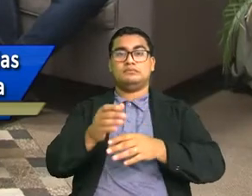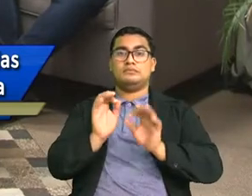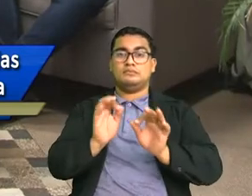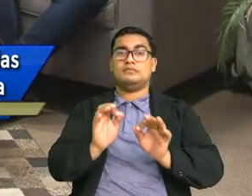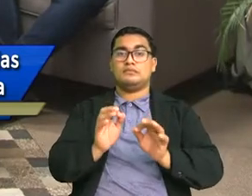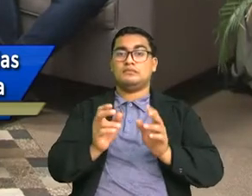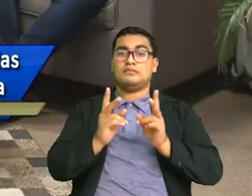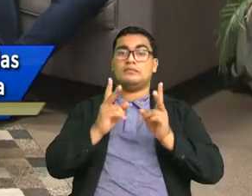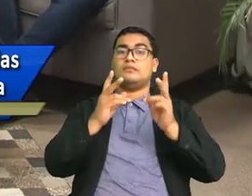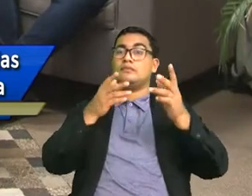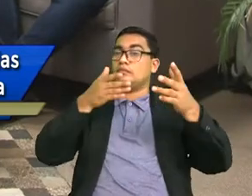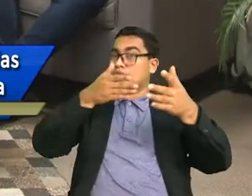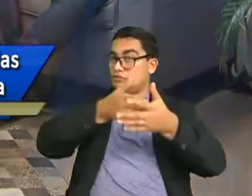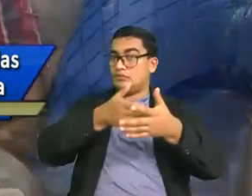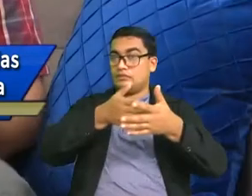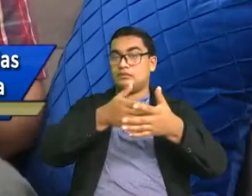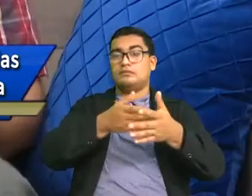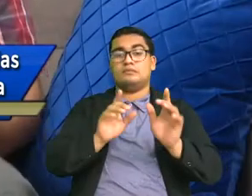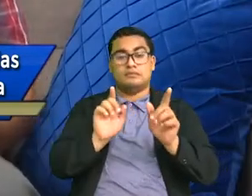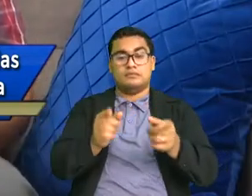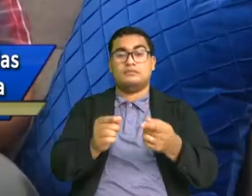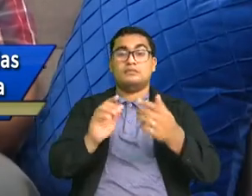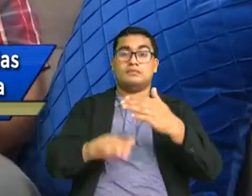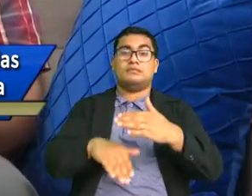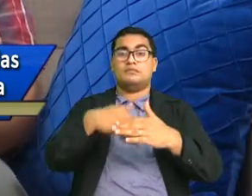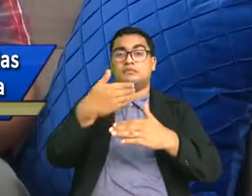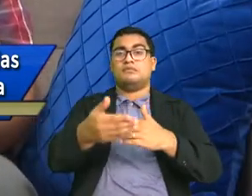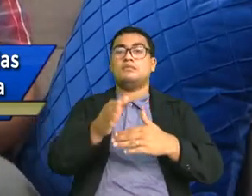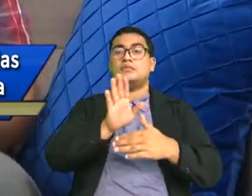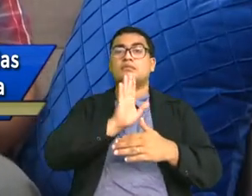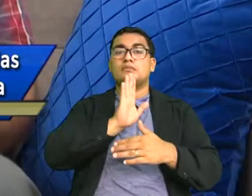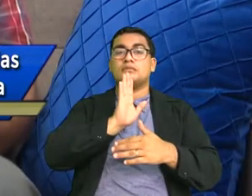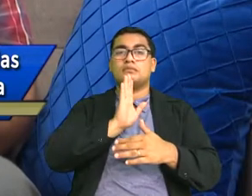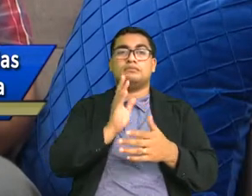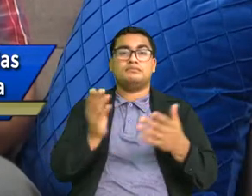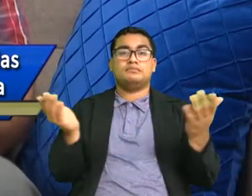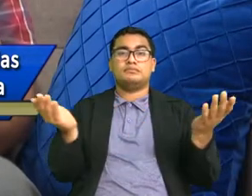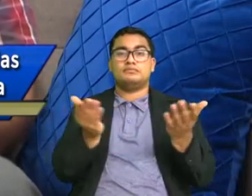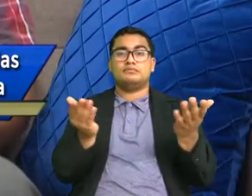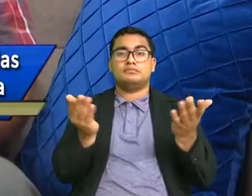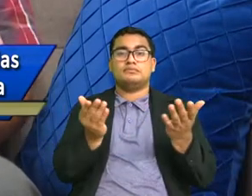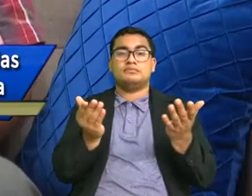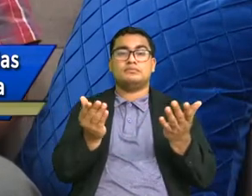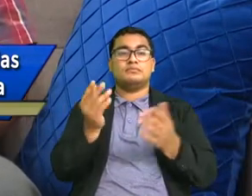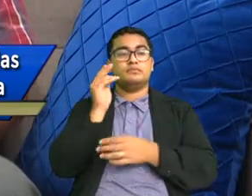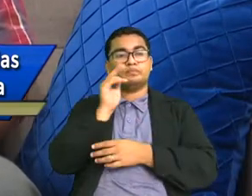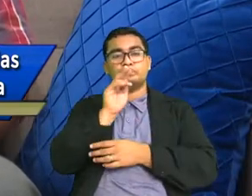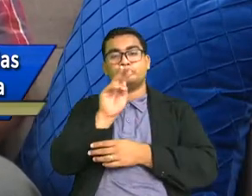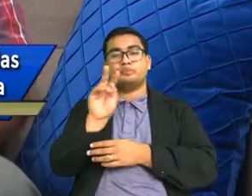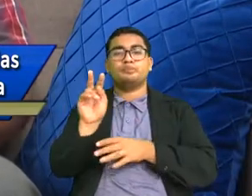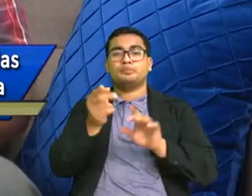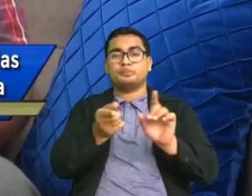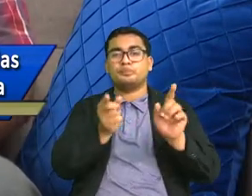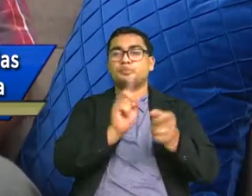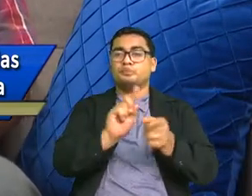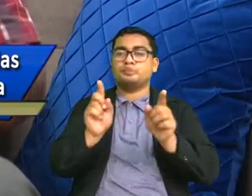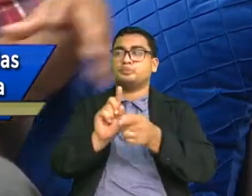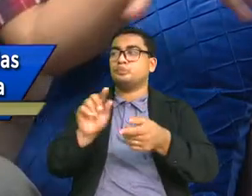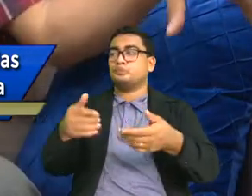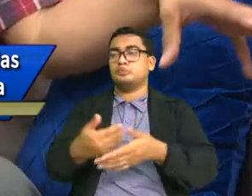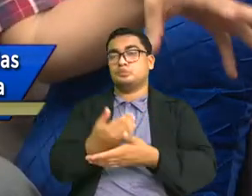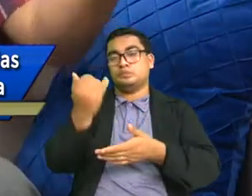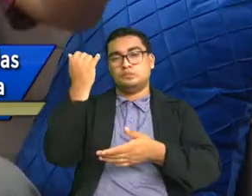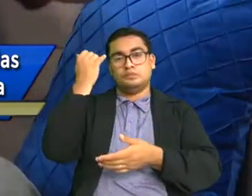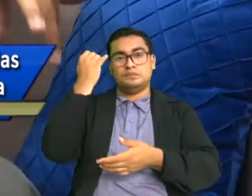compañeros tenemos que hacer una pausa muy breve al primer quisiera que habláramos de cómo se ha visto a esta transformación a partir de la transferencia tecnología y